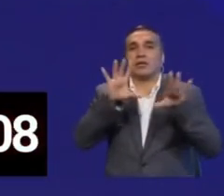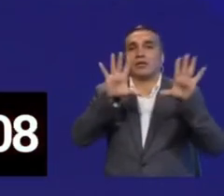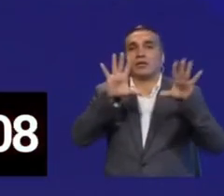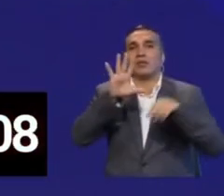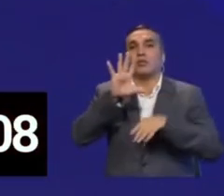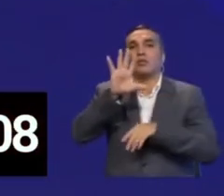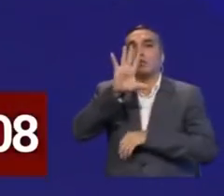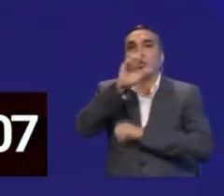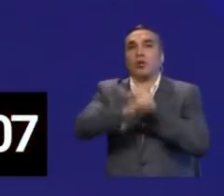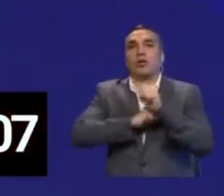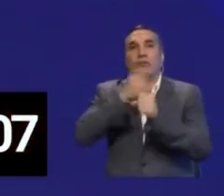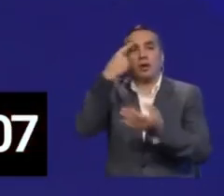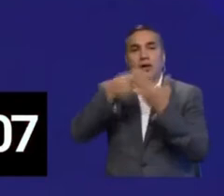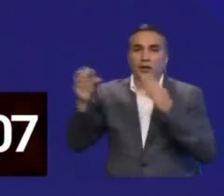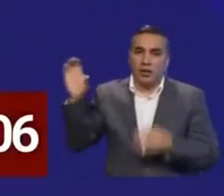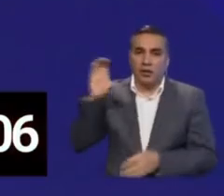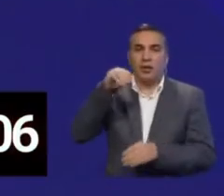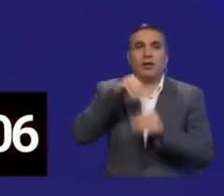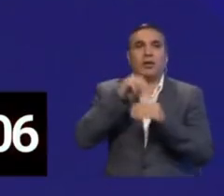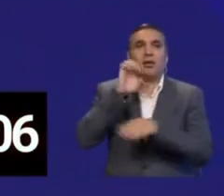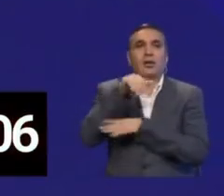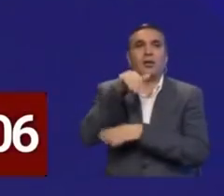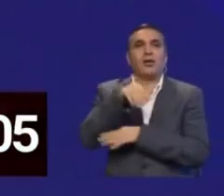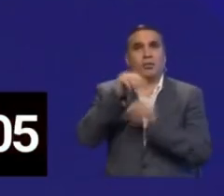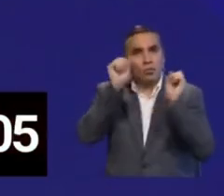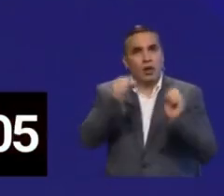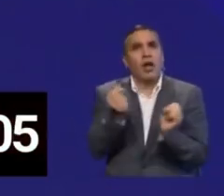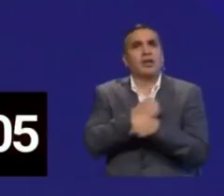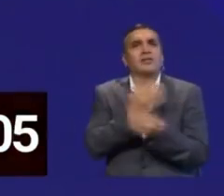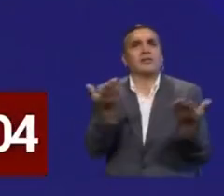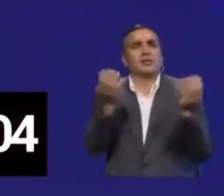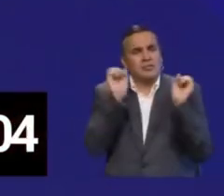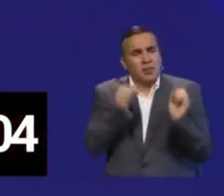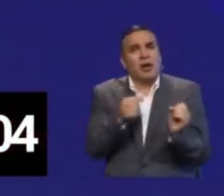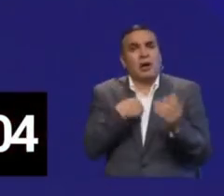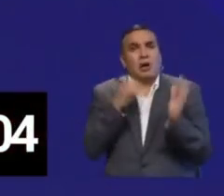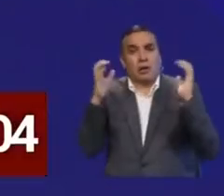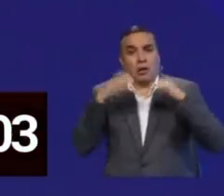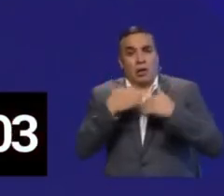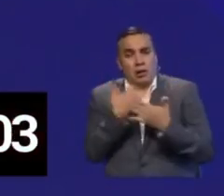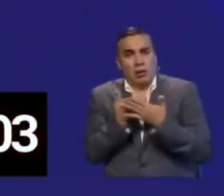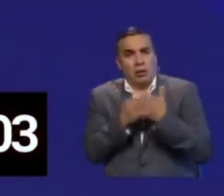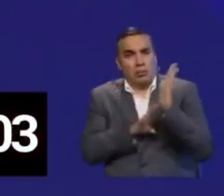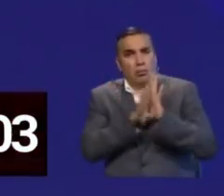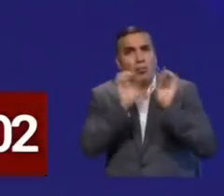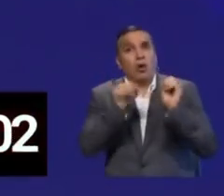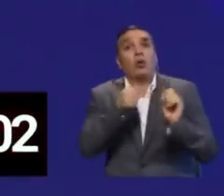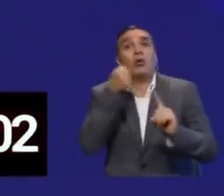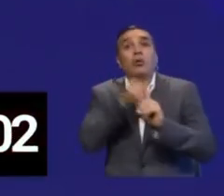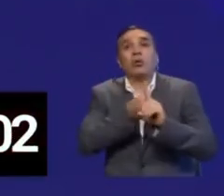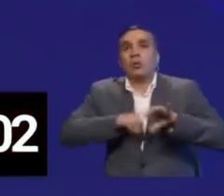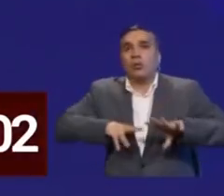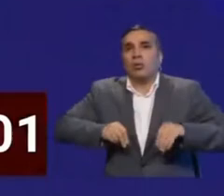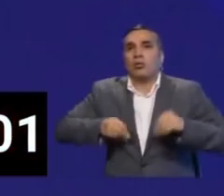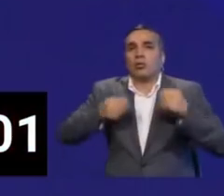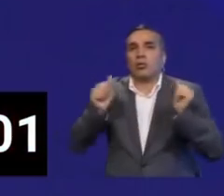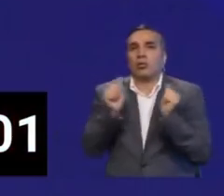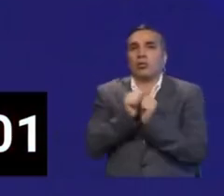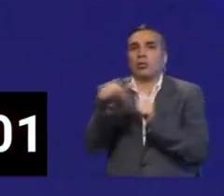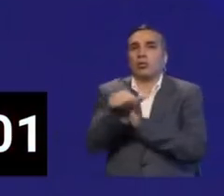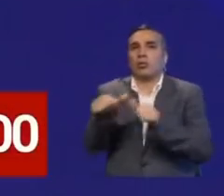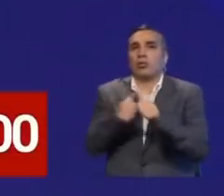con opción de que inviertan en el país. Claro que podemos salir de esta crisis. Lo podemos hacer combatiendo la corrupción y con una